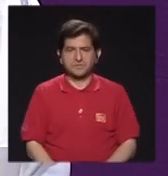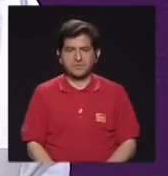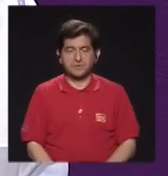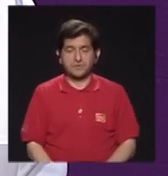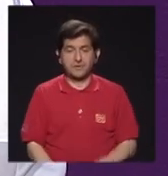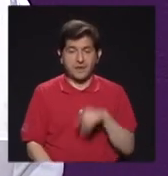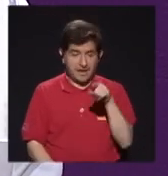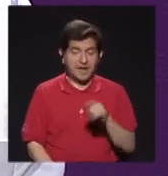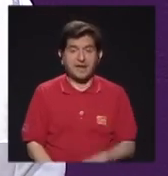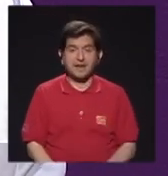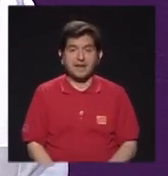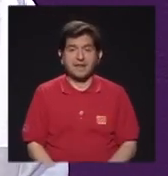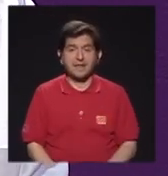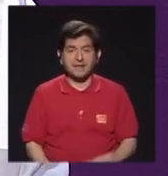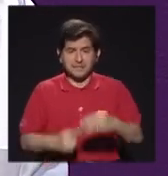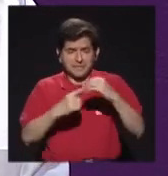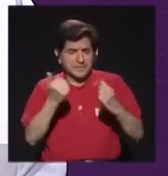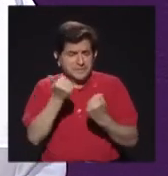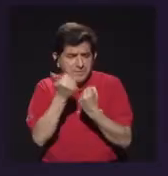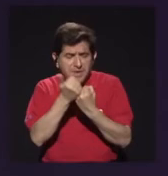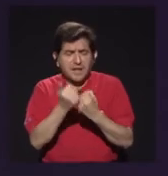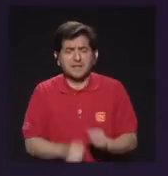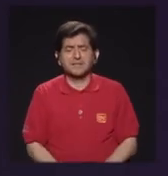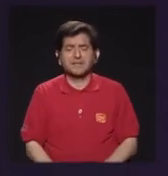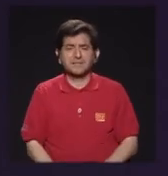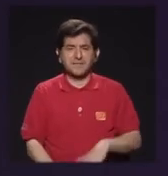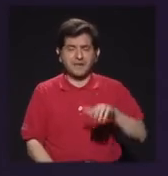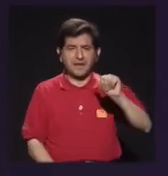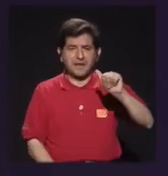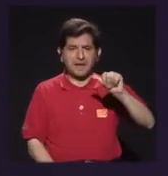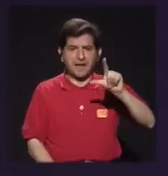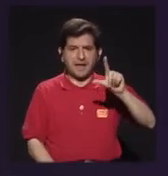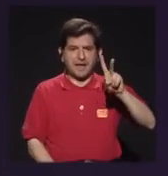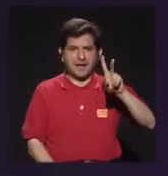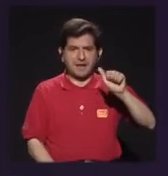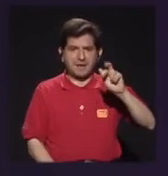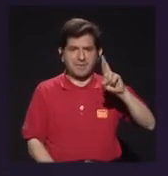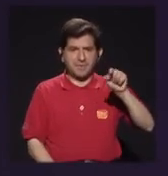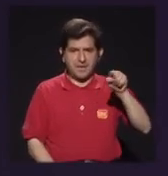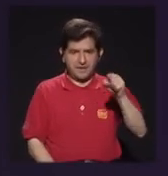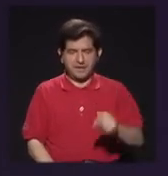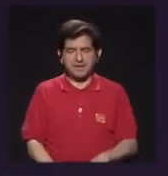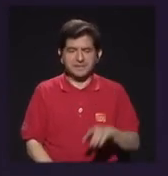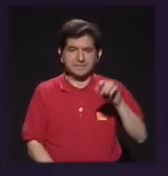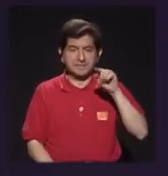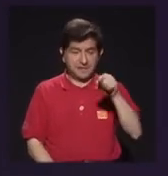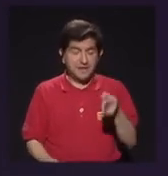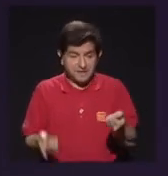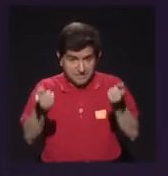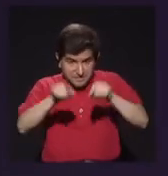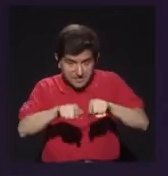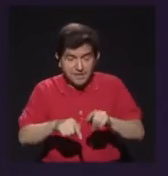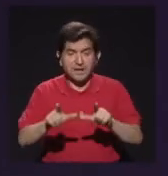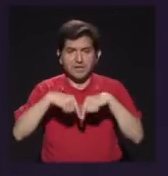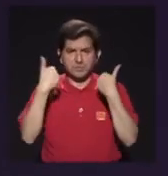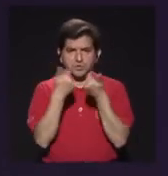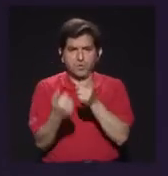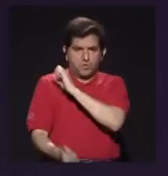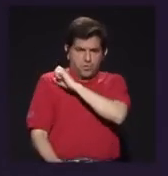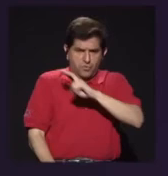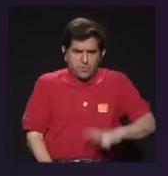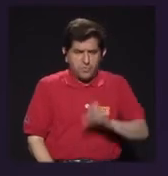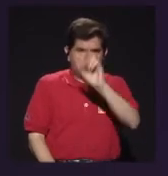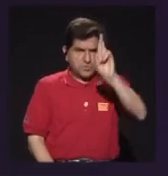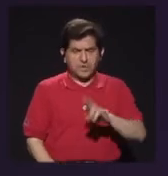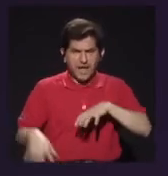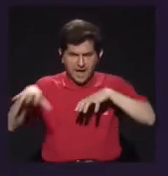la mano derecha de don antonio álvarez desanti según palabras de don antonio hace unas pocas semanas los movimientos evangélicos costarricense